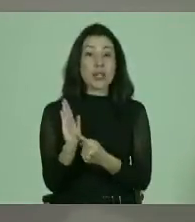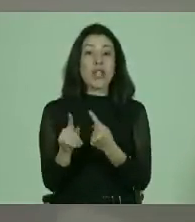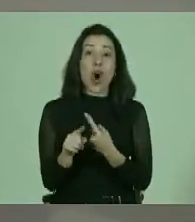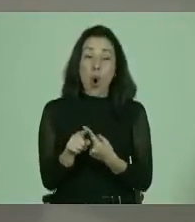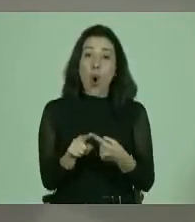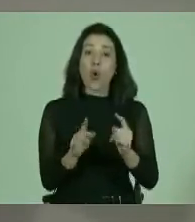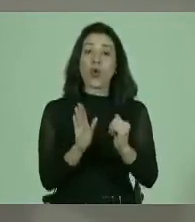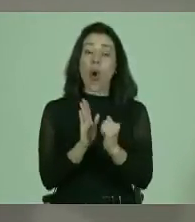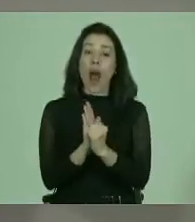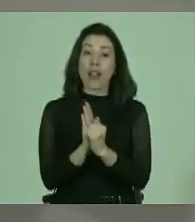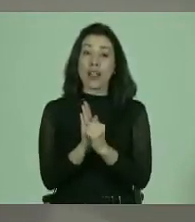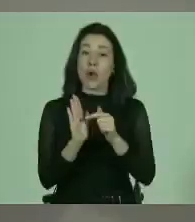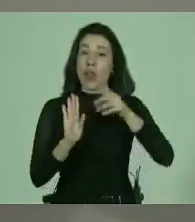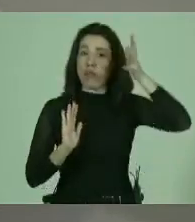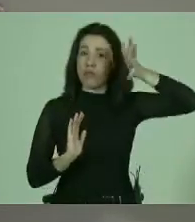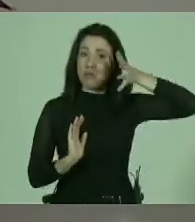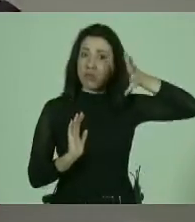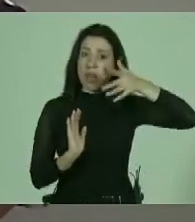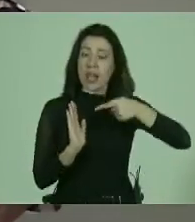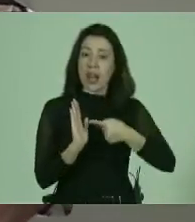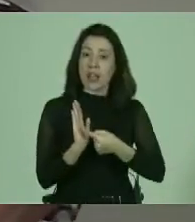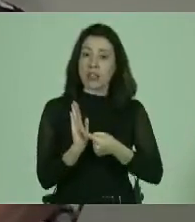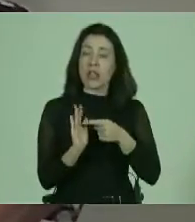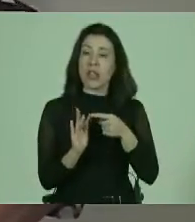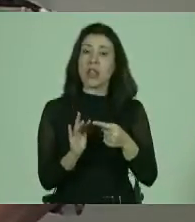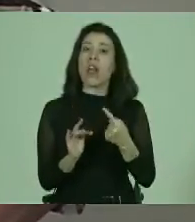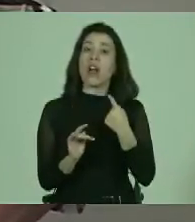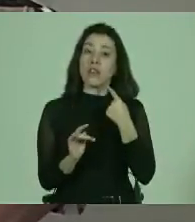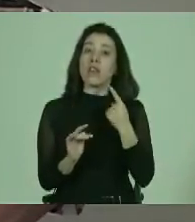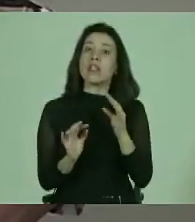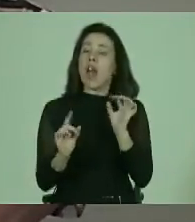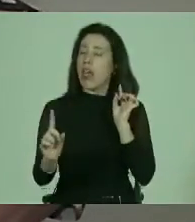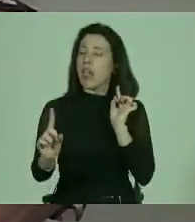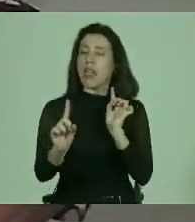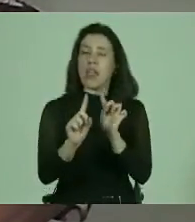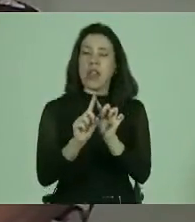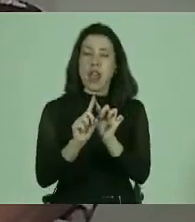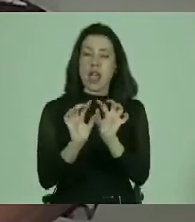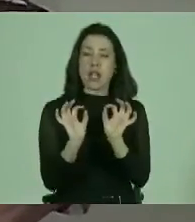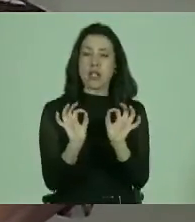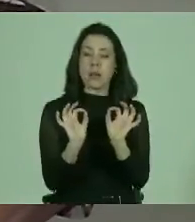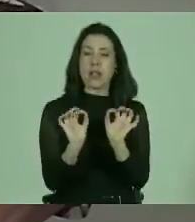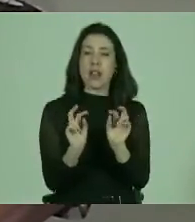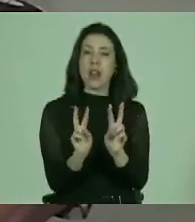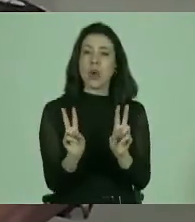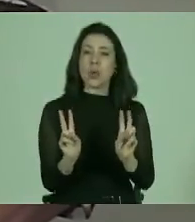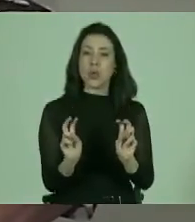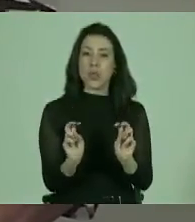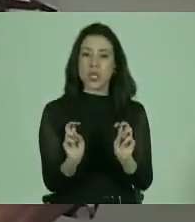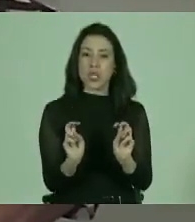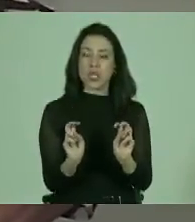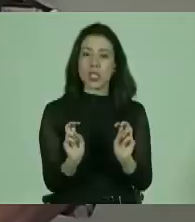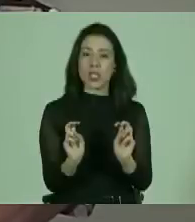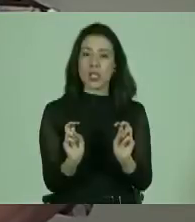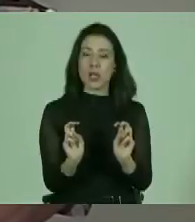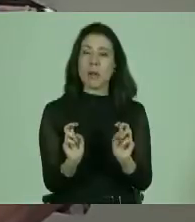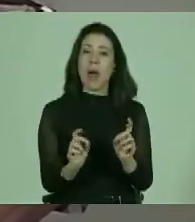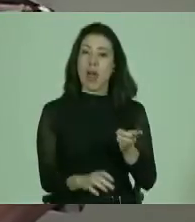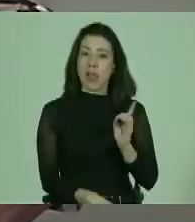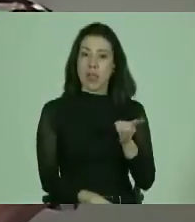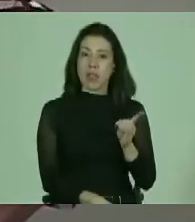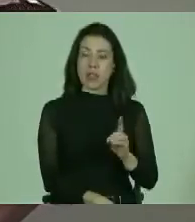artículo de la declaración que creo yo que incide de manera muy directa en las cuestiones que tienen que ver con la